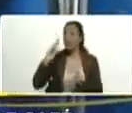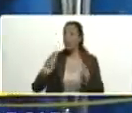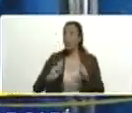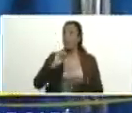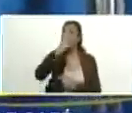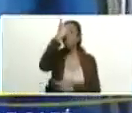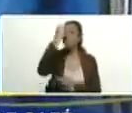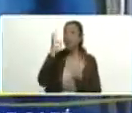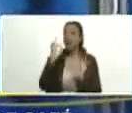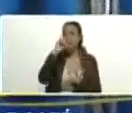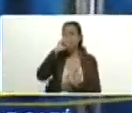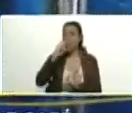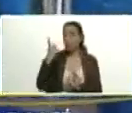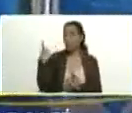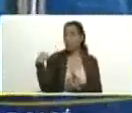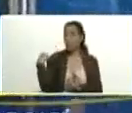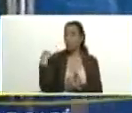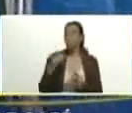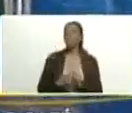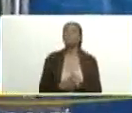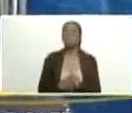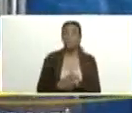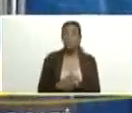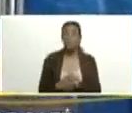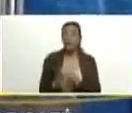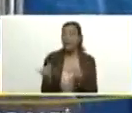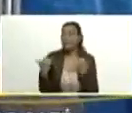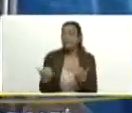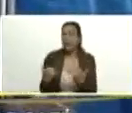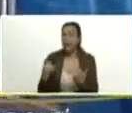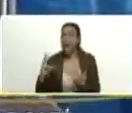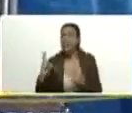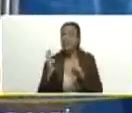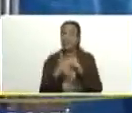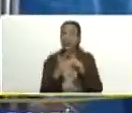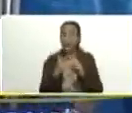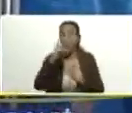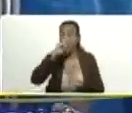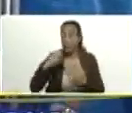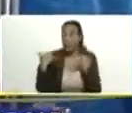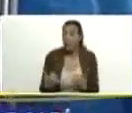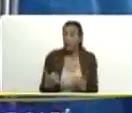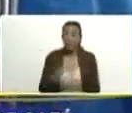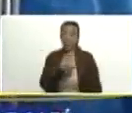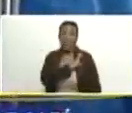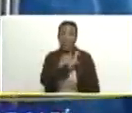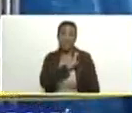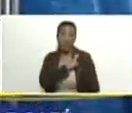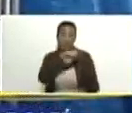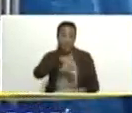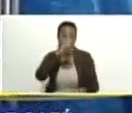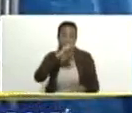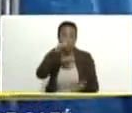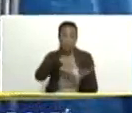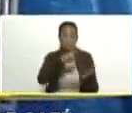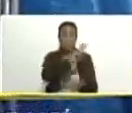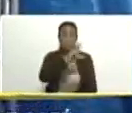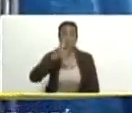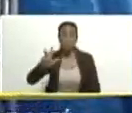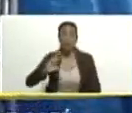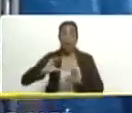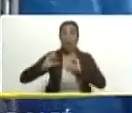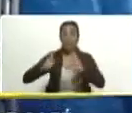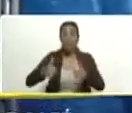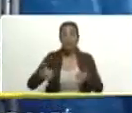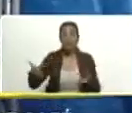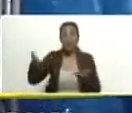Café de Especialidades Venezolanos del año pasado, empezamos a preparar ya el de segundo año y desde enero de 2023 empezamos a